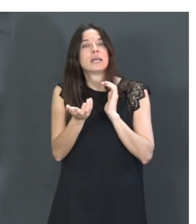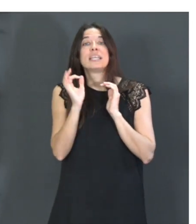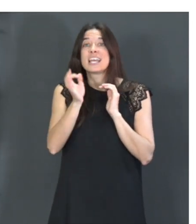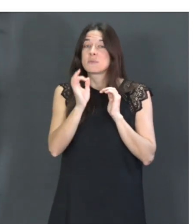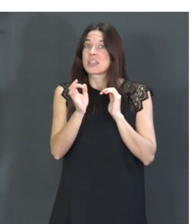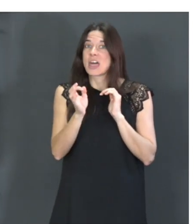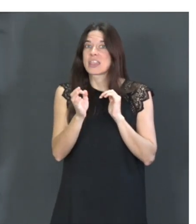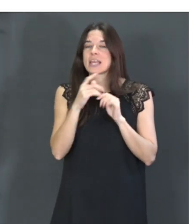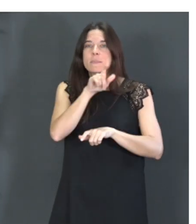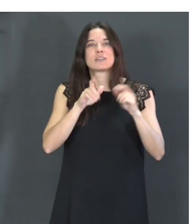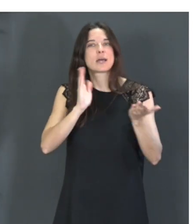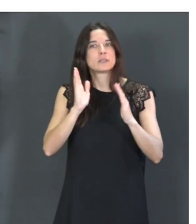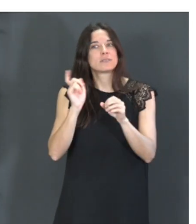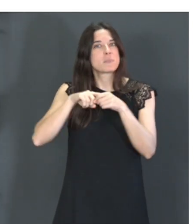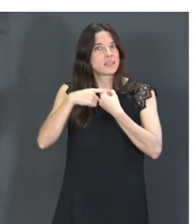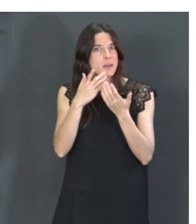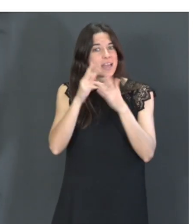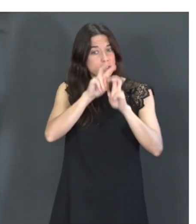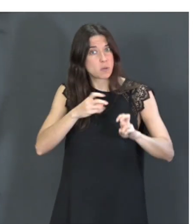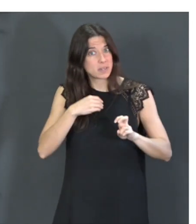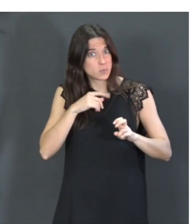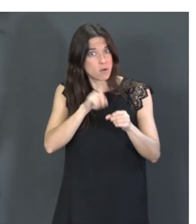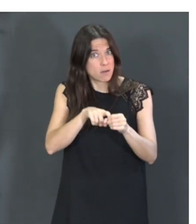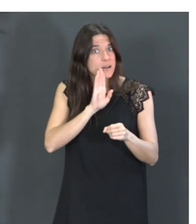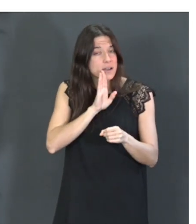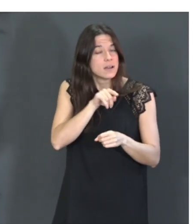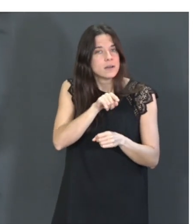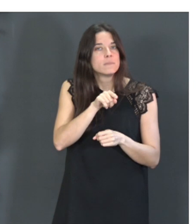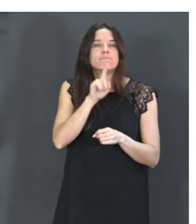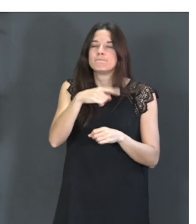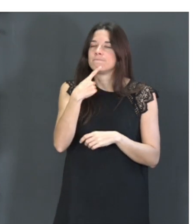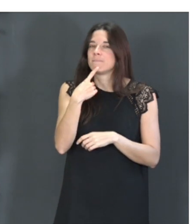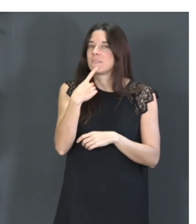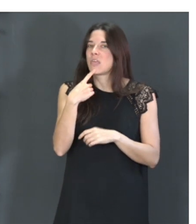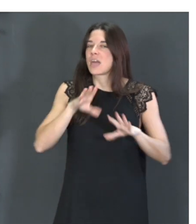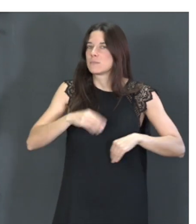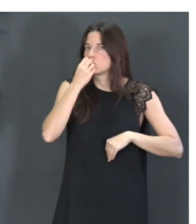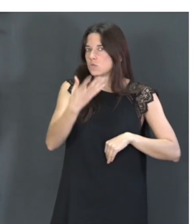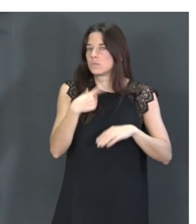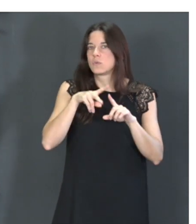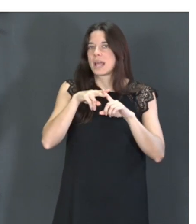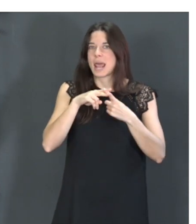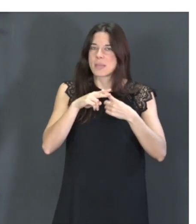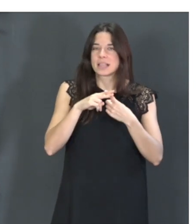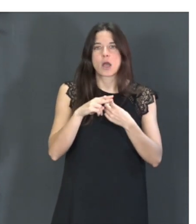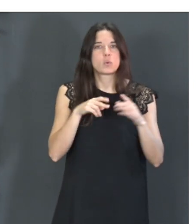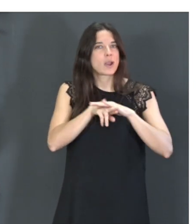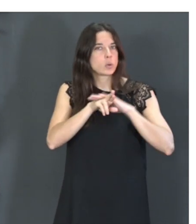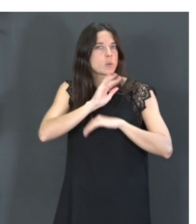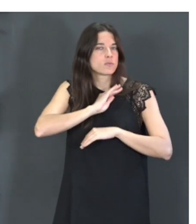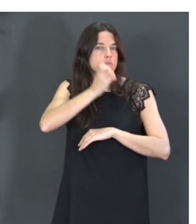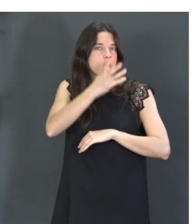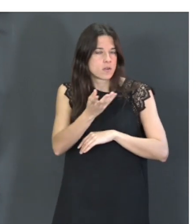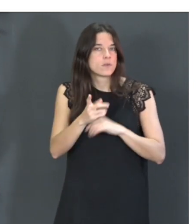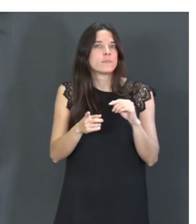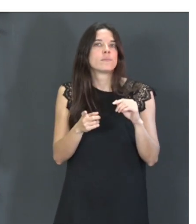los terapeutas que han participado en estos estudios pues también nos han dicho que ha sido muy bien aceptado y es una herramienta pues estupenda para